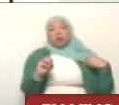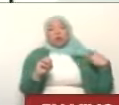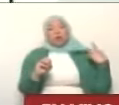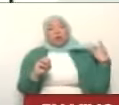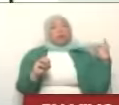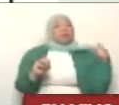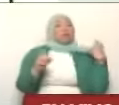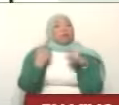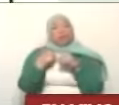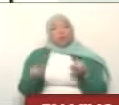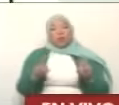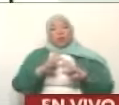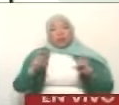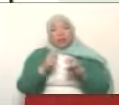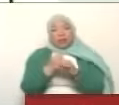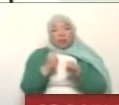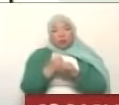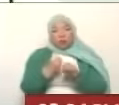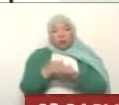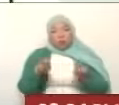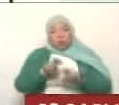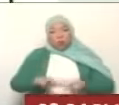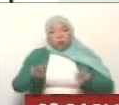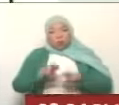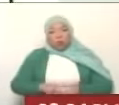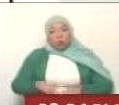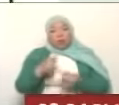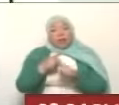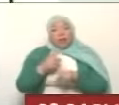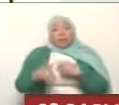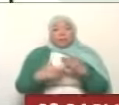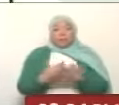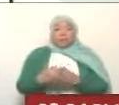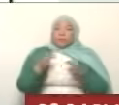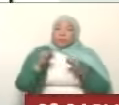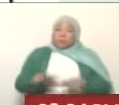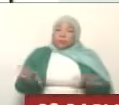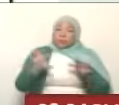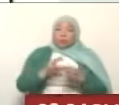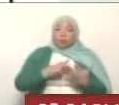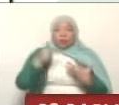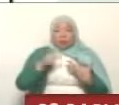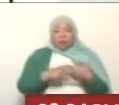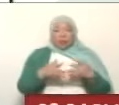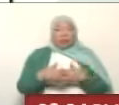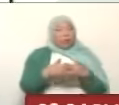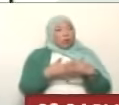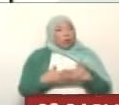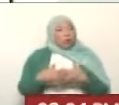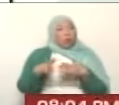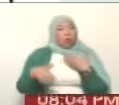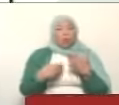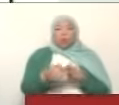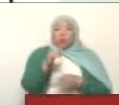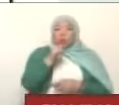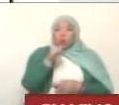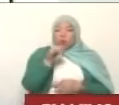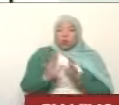entre otros, por el Centro de Estudios Geopolíticos Multidisciplinarios, da cuenta de un nuevo plan de Estados Unidos para llevar adelante